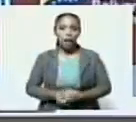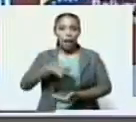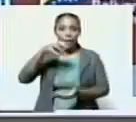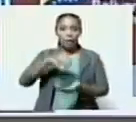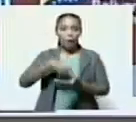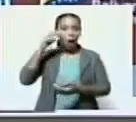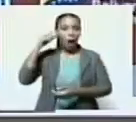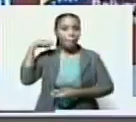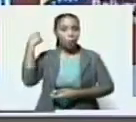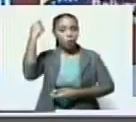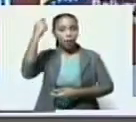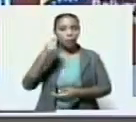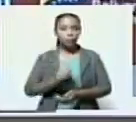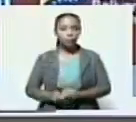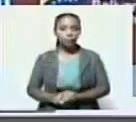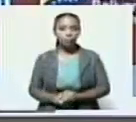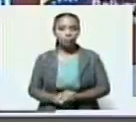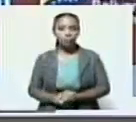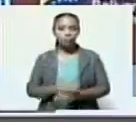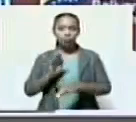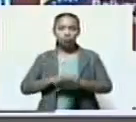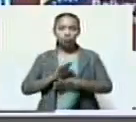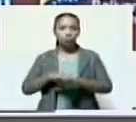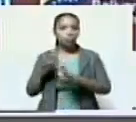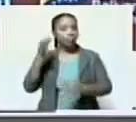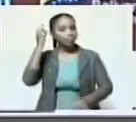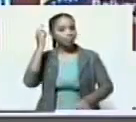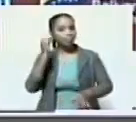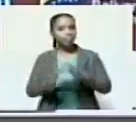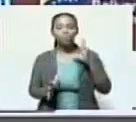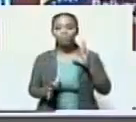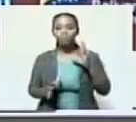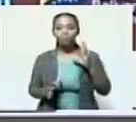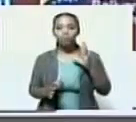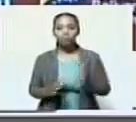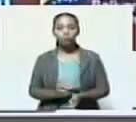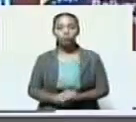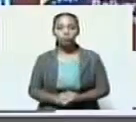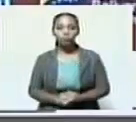Apure. Porque lamentablemente,